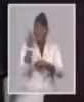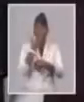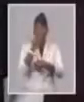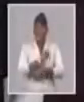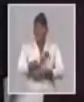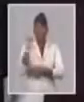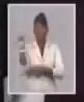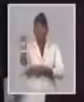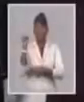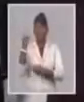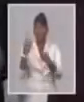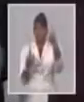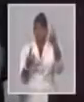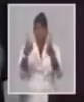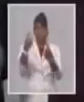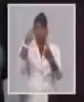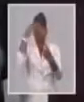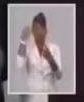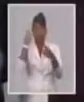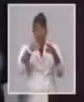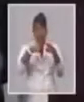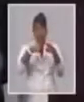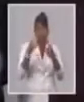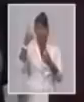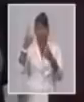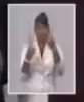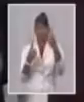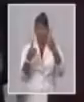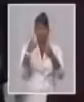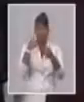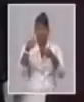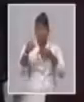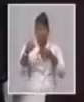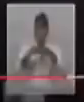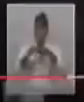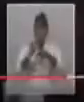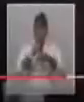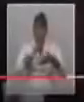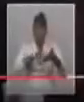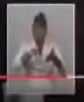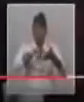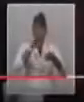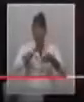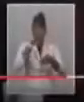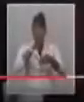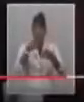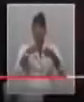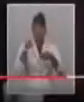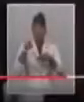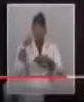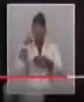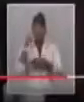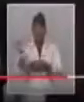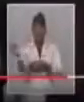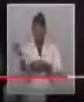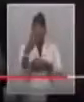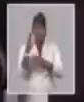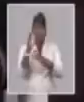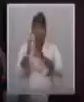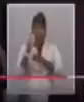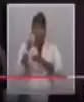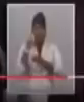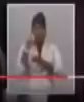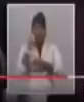anticomunista y por denigrar los símbolos de la Revolución Cubana en vísperas de unas elecciones en que las mentiras han alcanzado